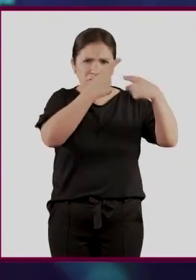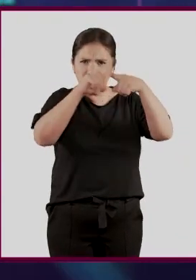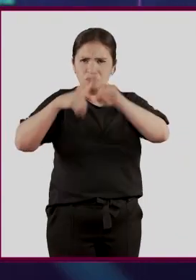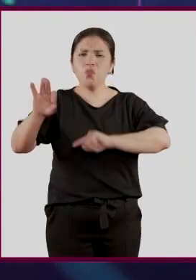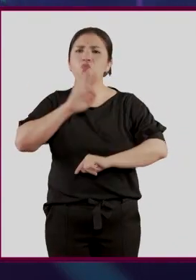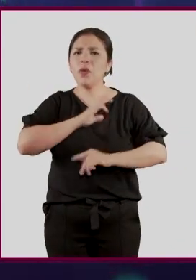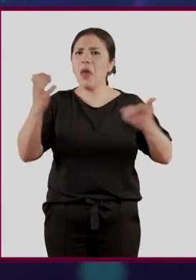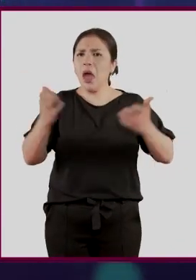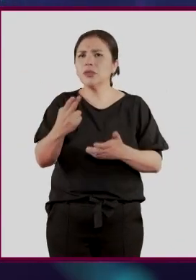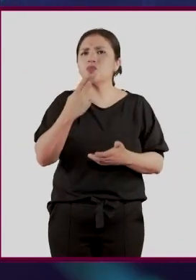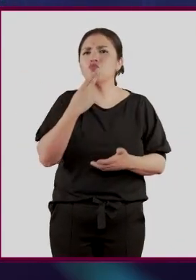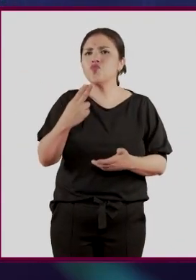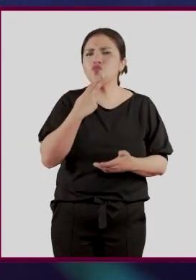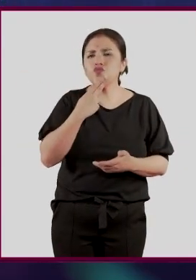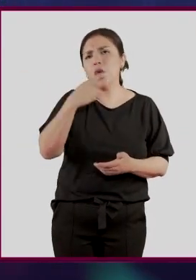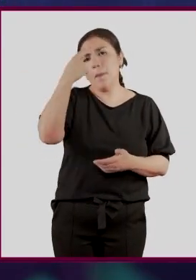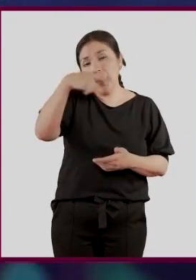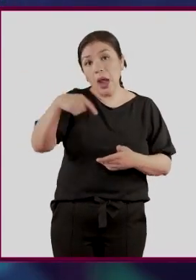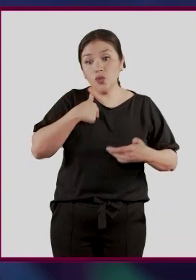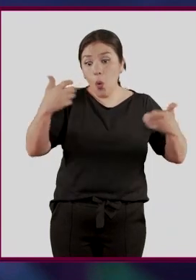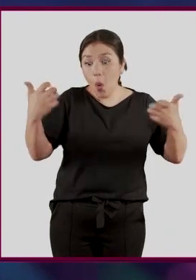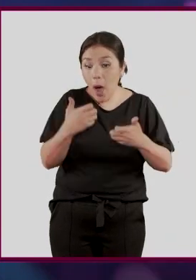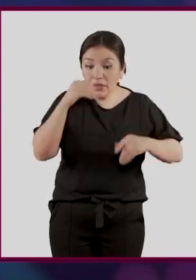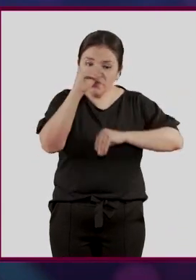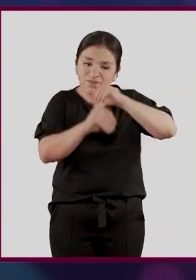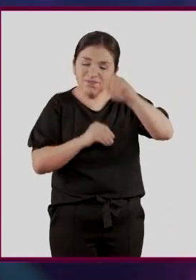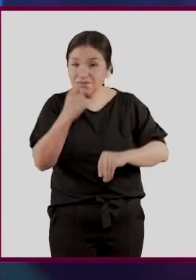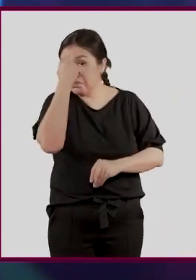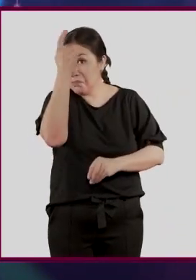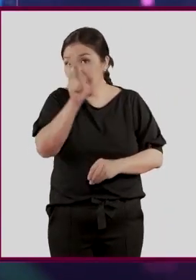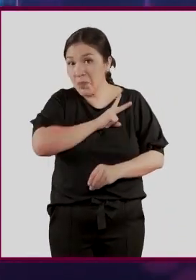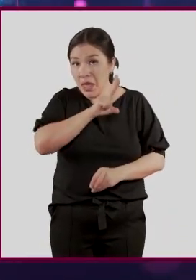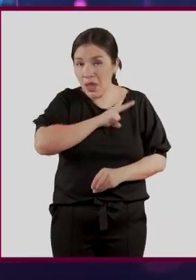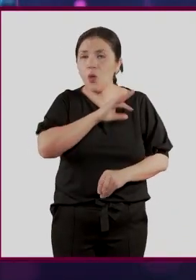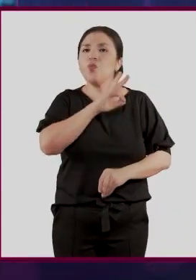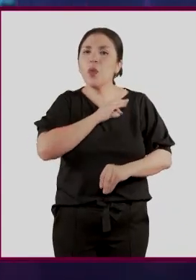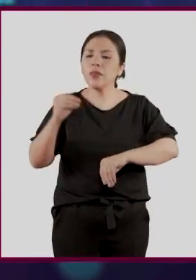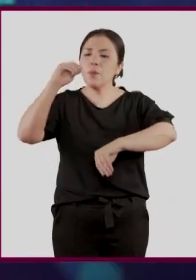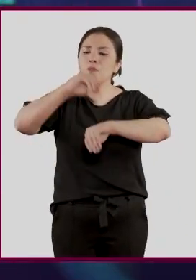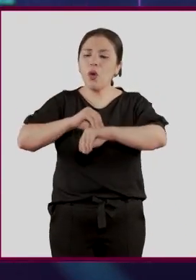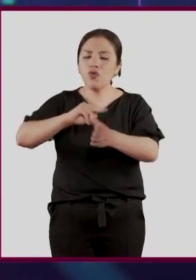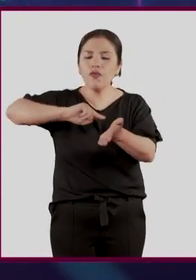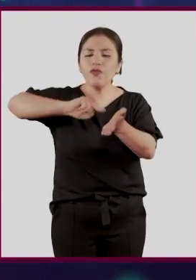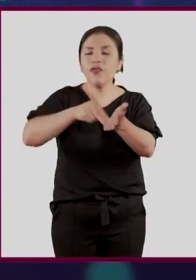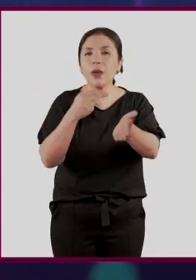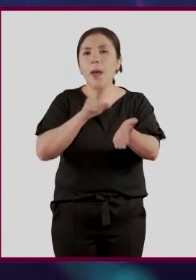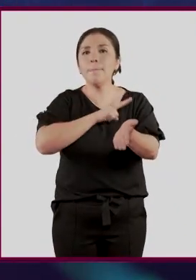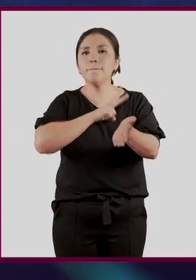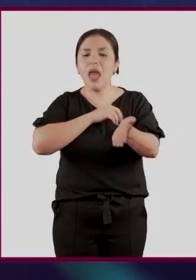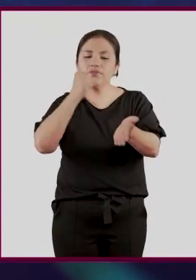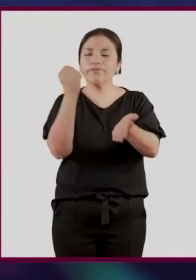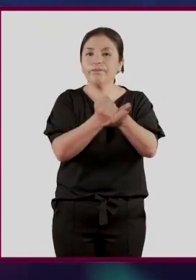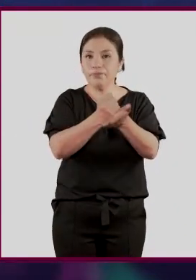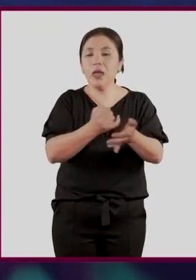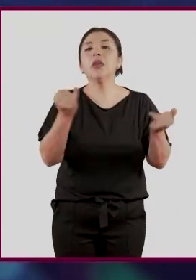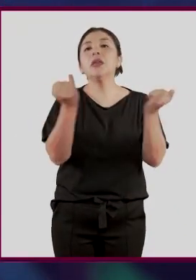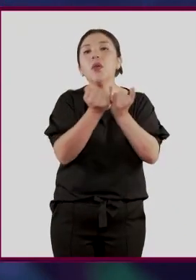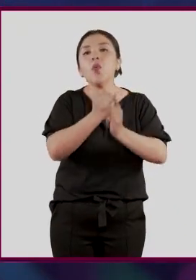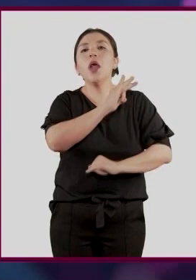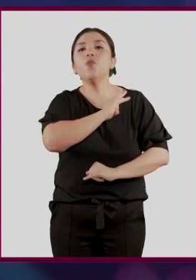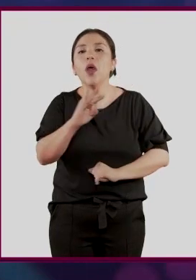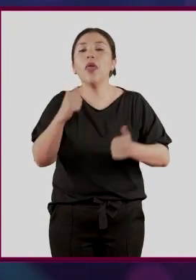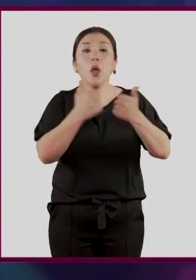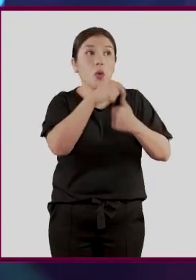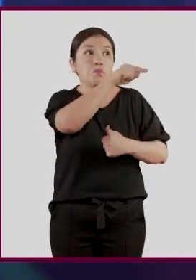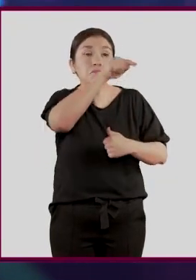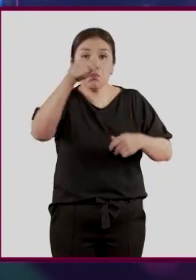Creative Commons, es decir, cualquier persona que genere contenido puede ponerle una licencia a su obra. También